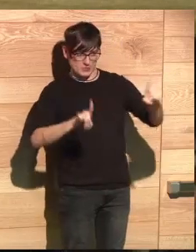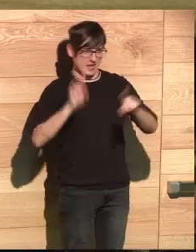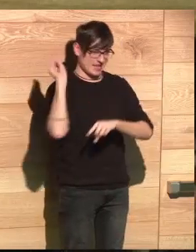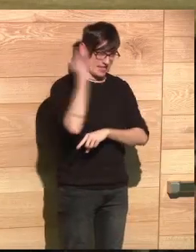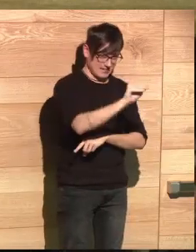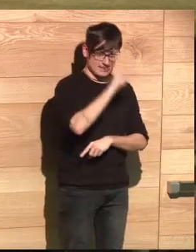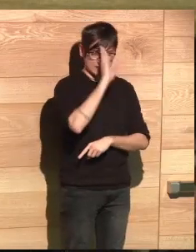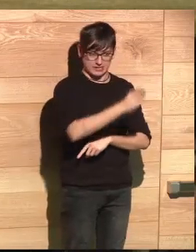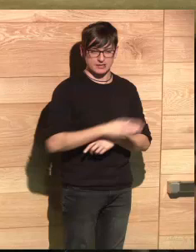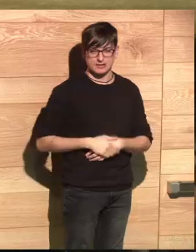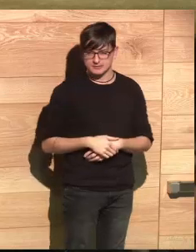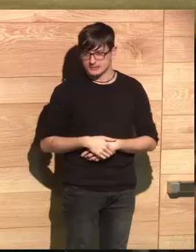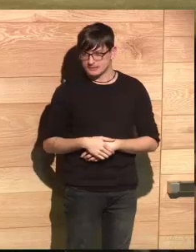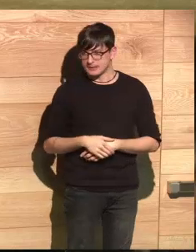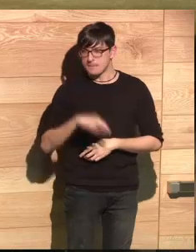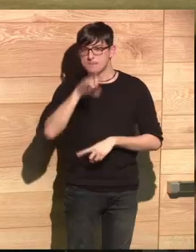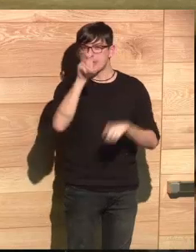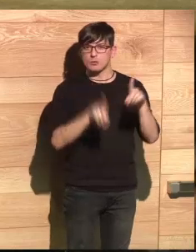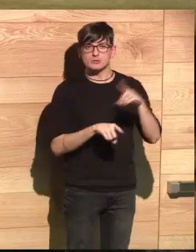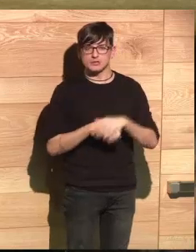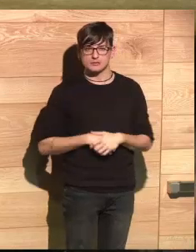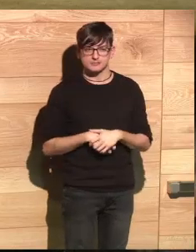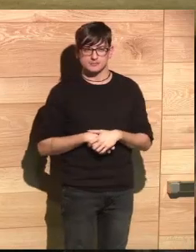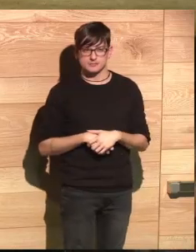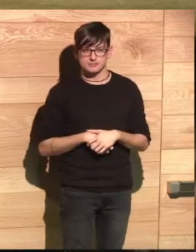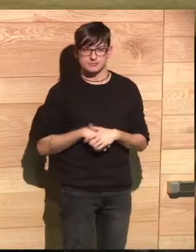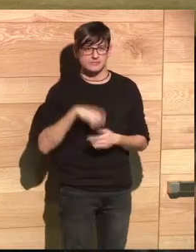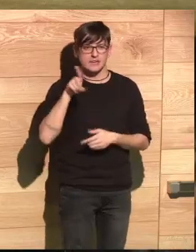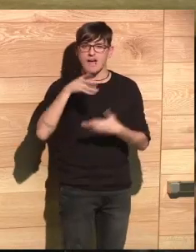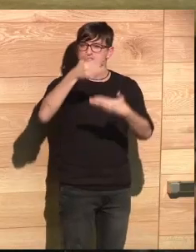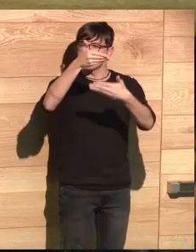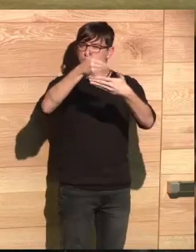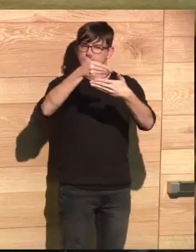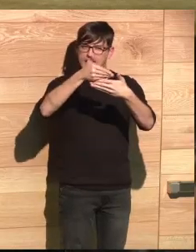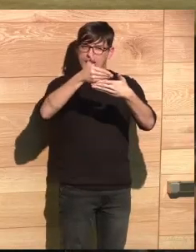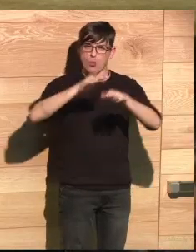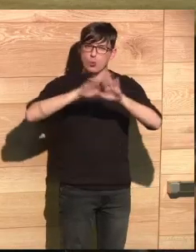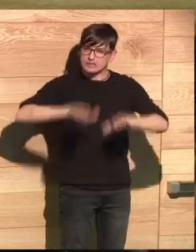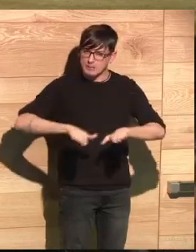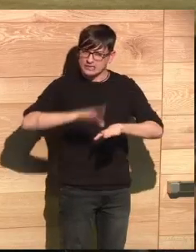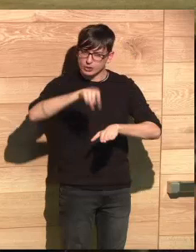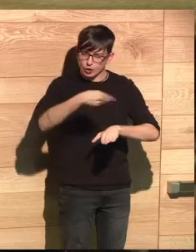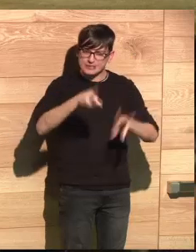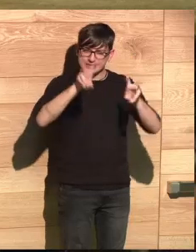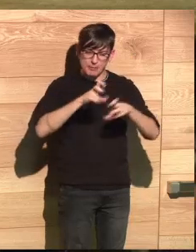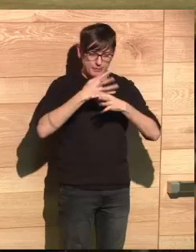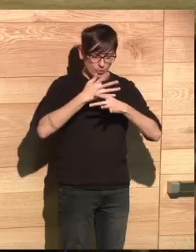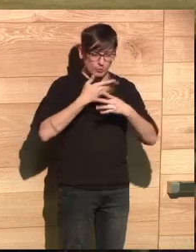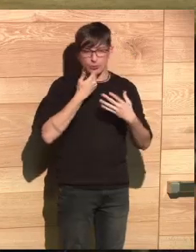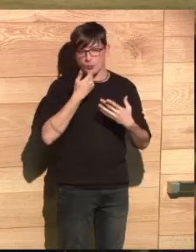sí. No, mi pregunta ¿es esta la última frontera que vamos a llegar con videojuegos? O